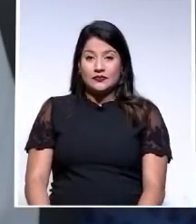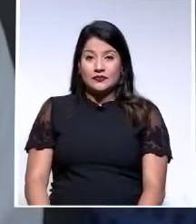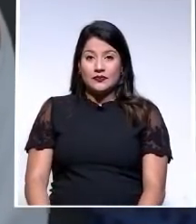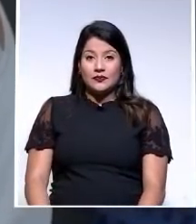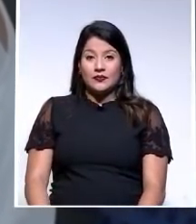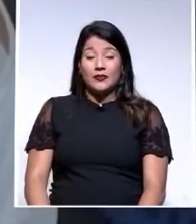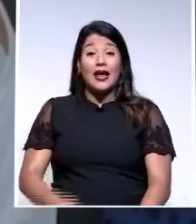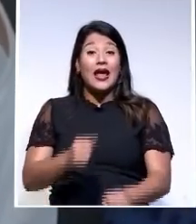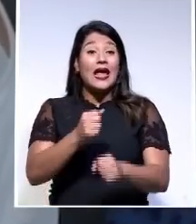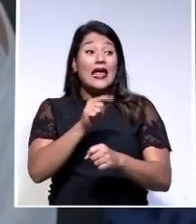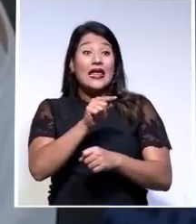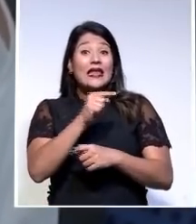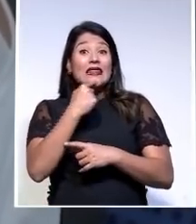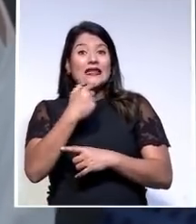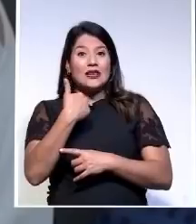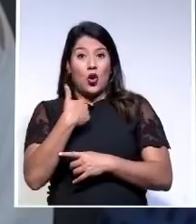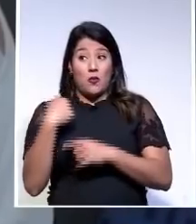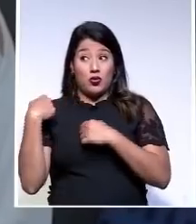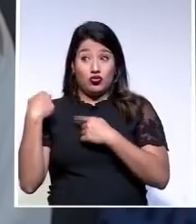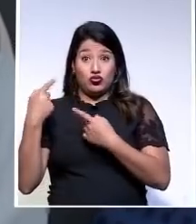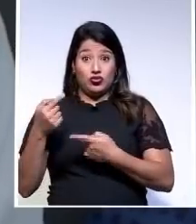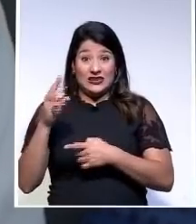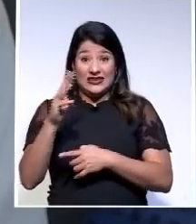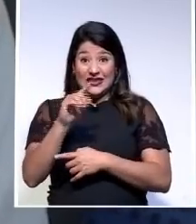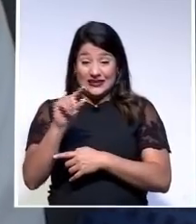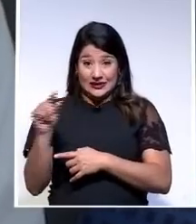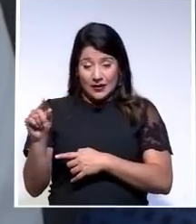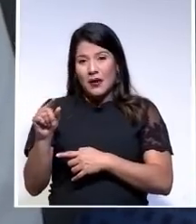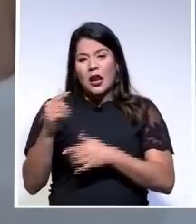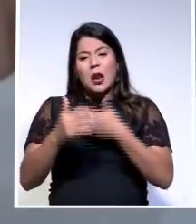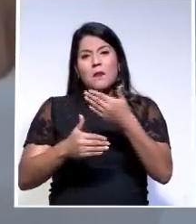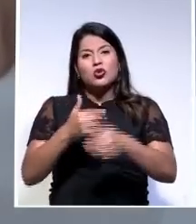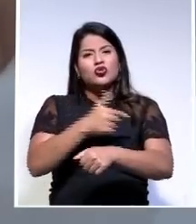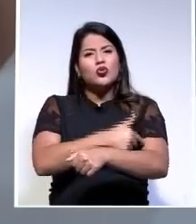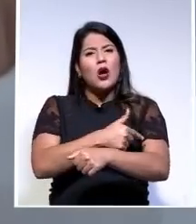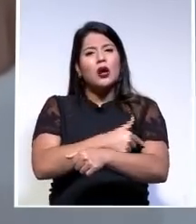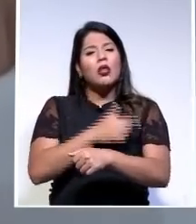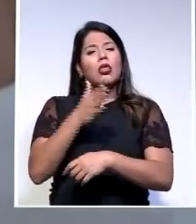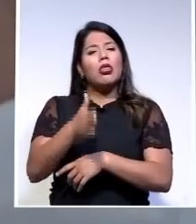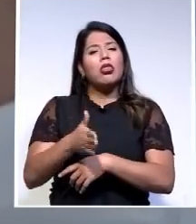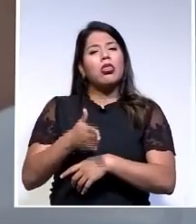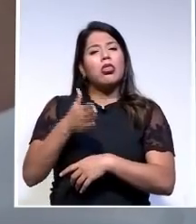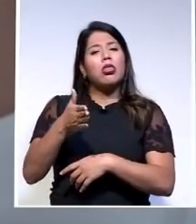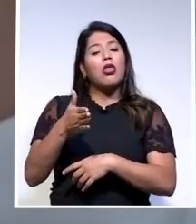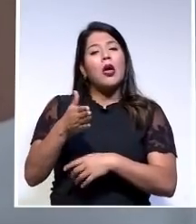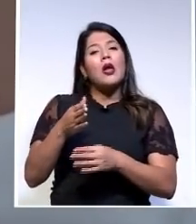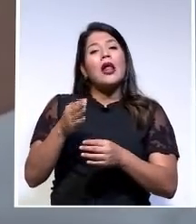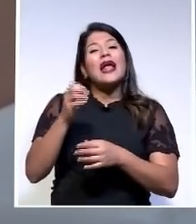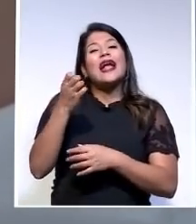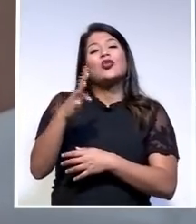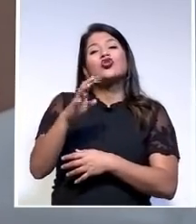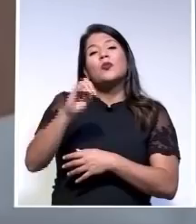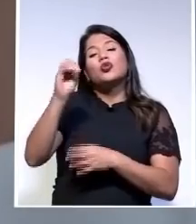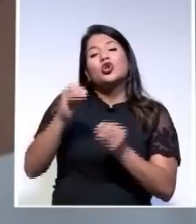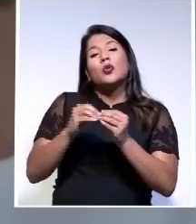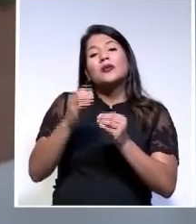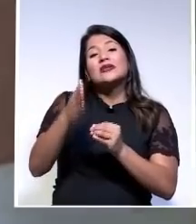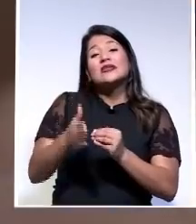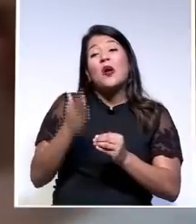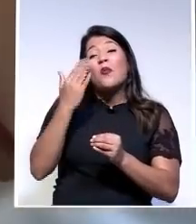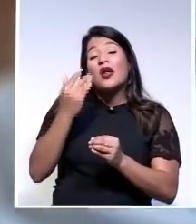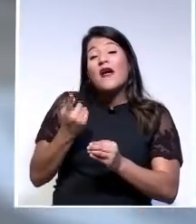El funcionario afirmó que en las últimas 6 semanas el ritmo de vacunación bajó un 14%, según dijo, por una falta de acceso